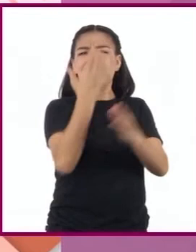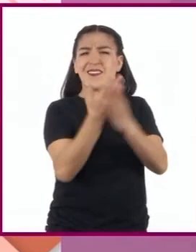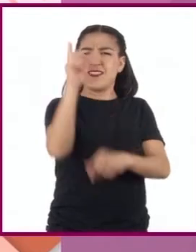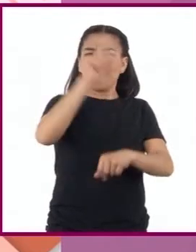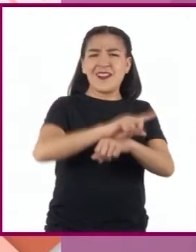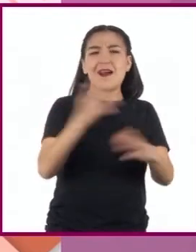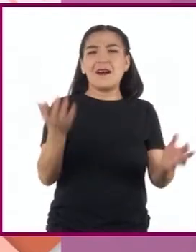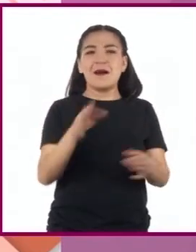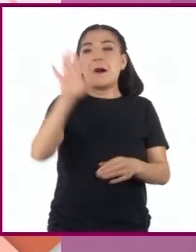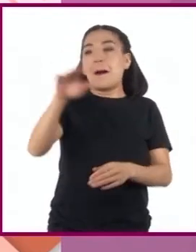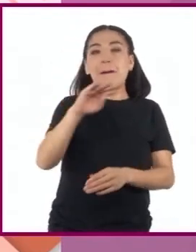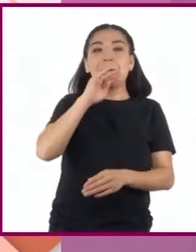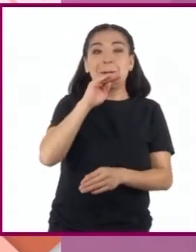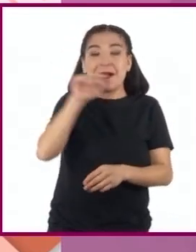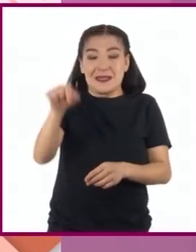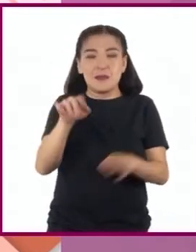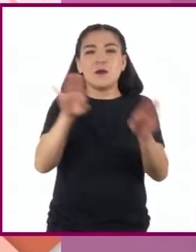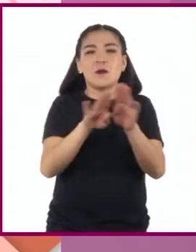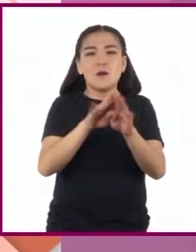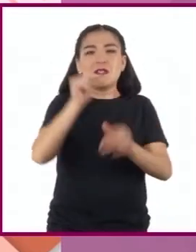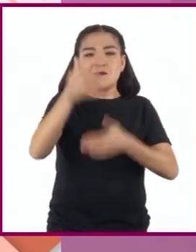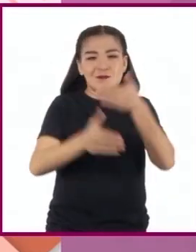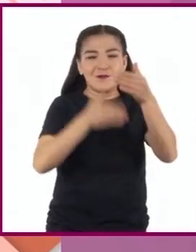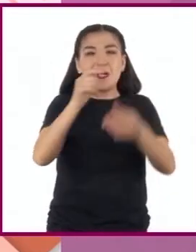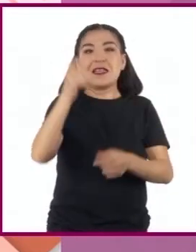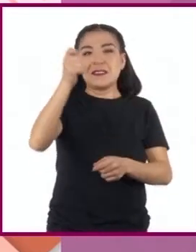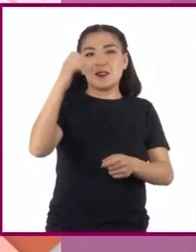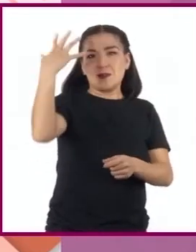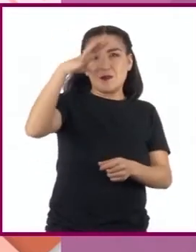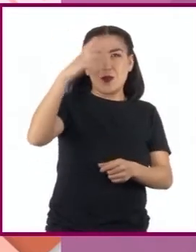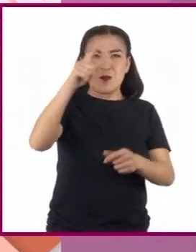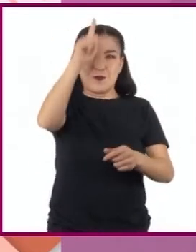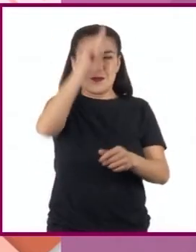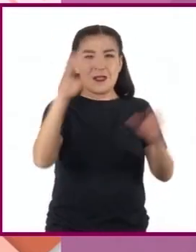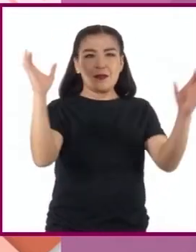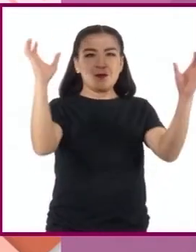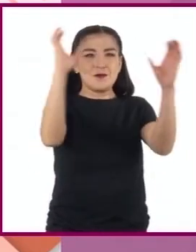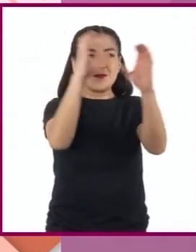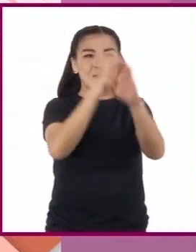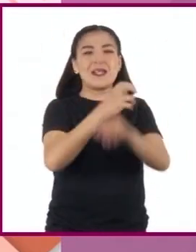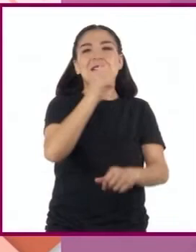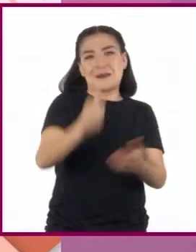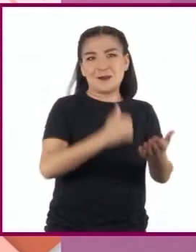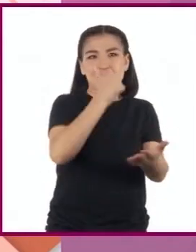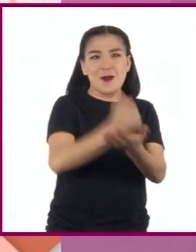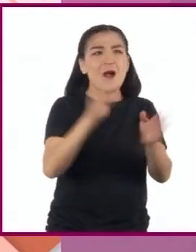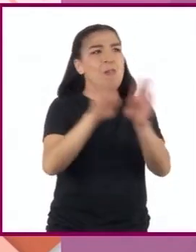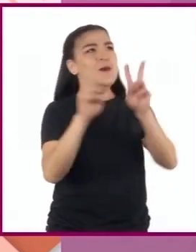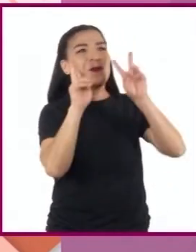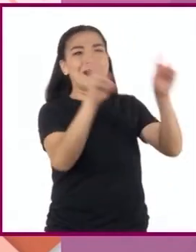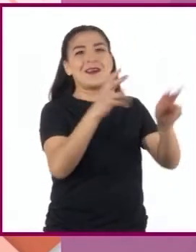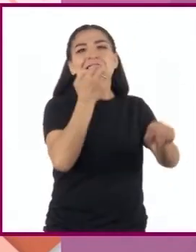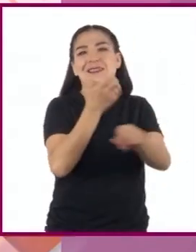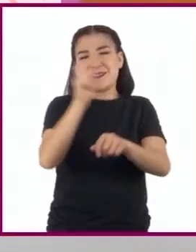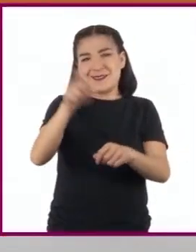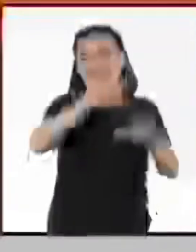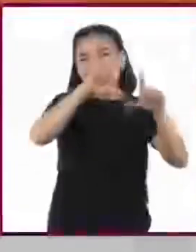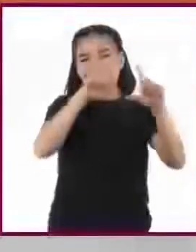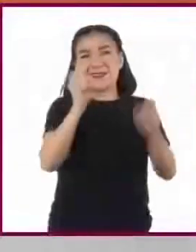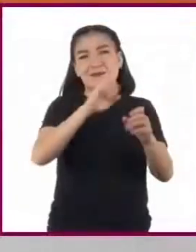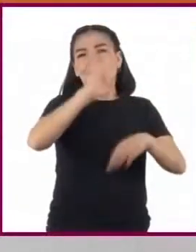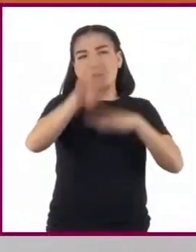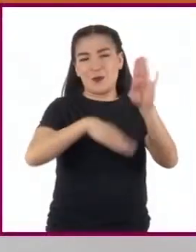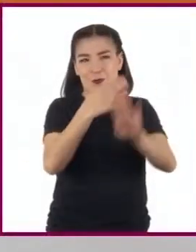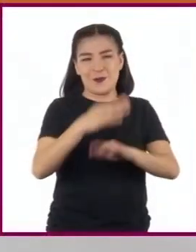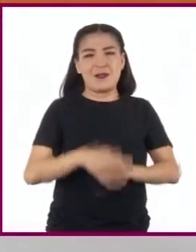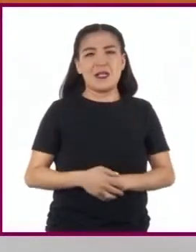su madre conforme avanzaba el eclipse solar visible desde varias ciudades del continente el día de ayer. El